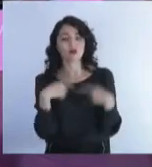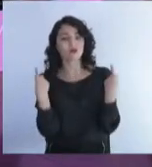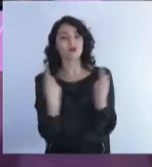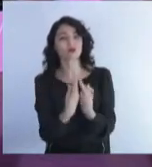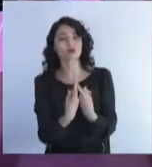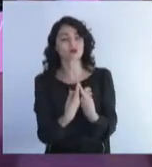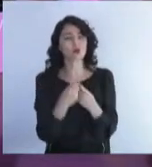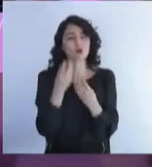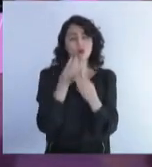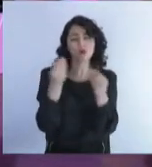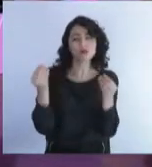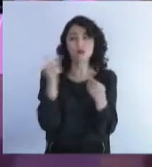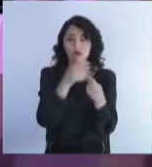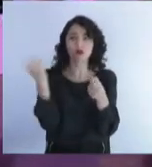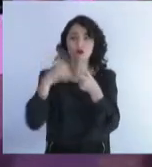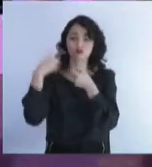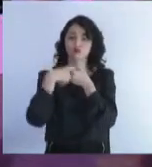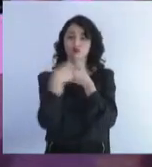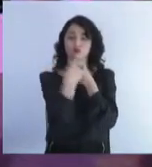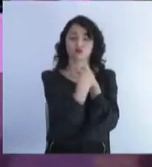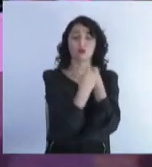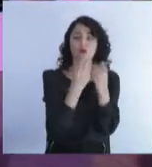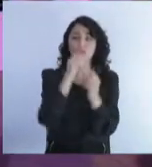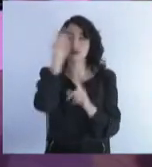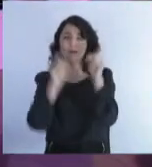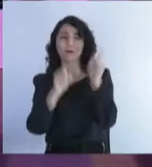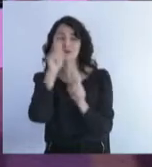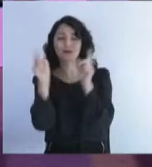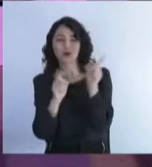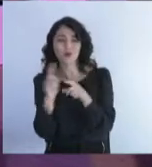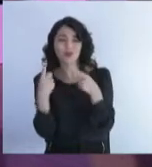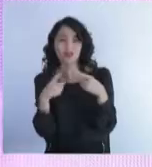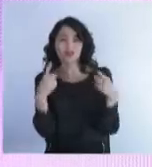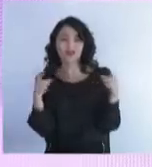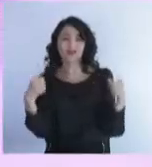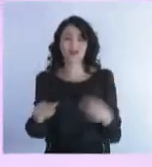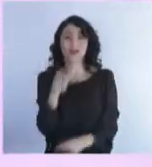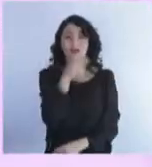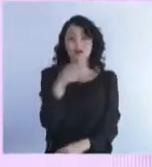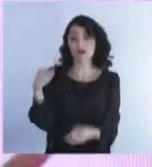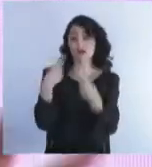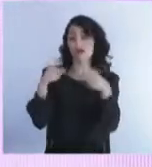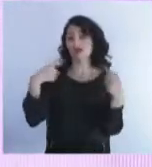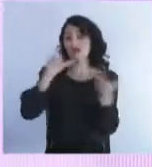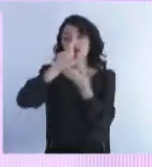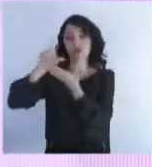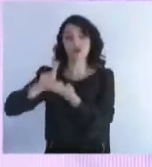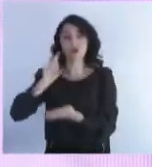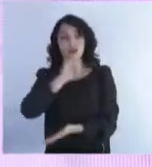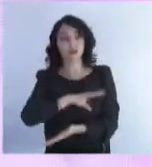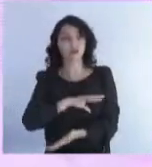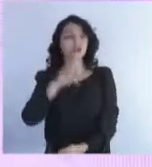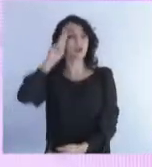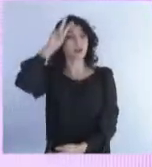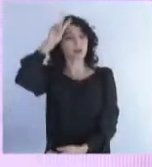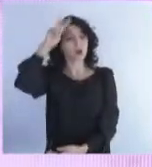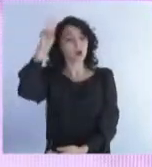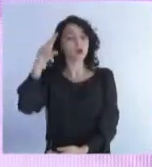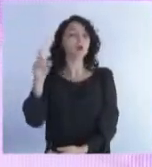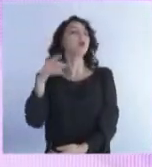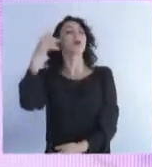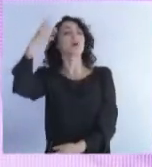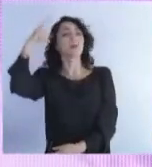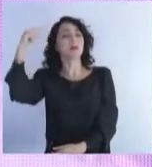de inscritos, la cantidad de preguntas que recibimos. Nos acompañan personas de distintos lugares de Chile, de Perú, de Argentina, de México,